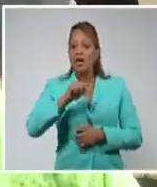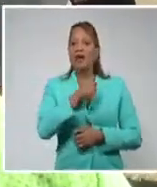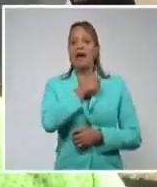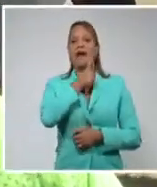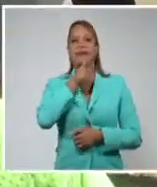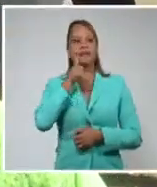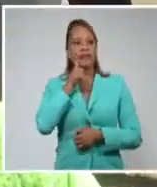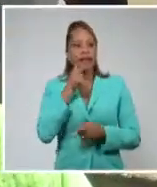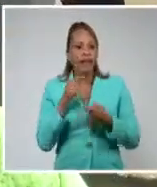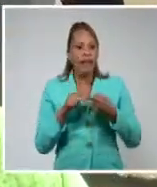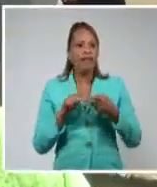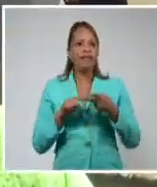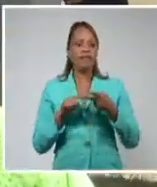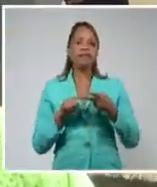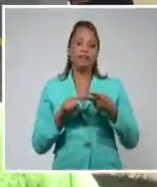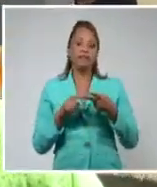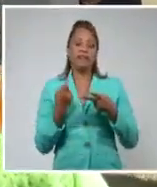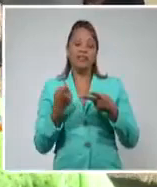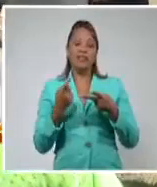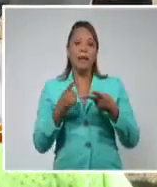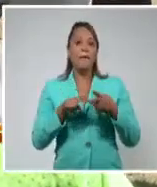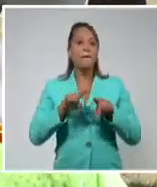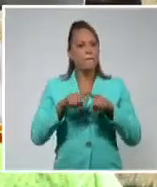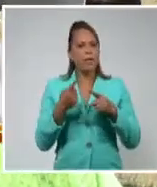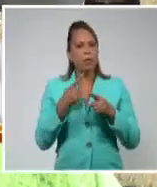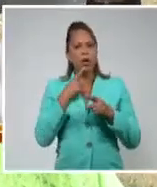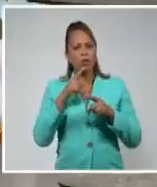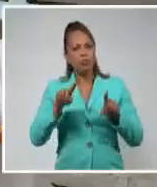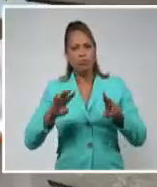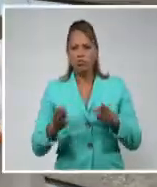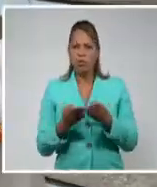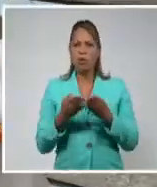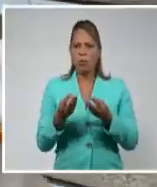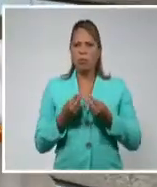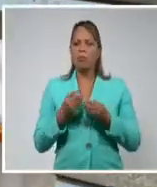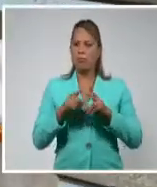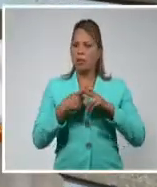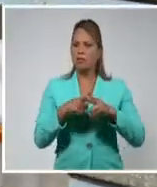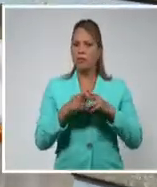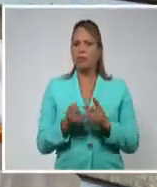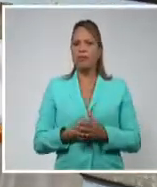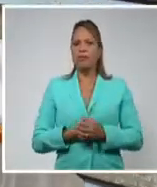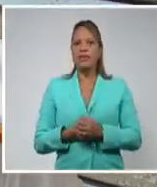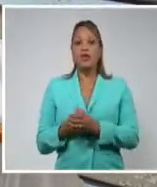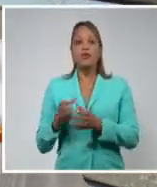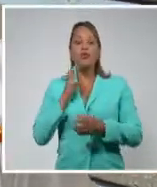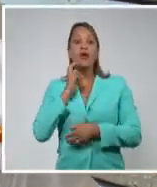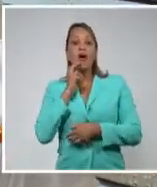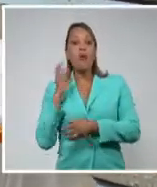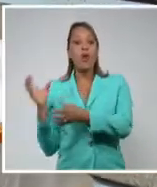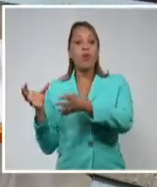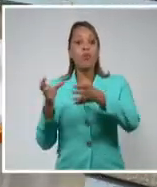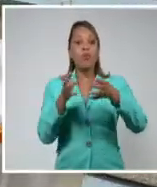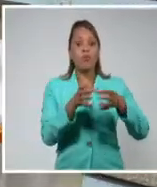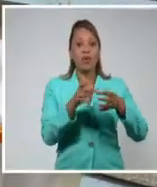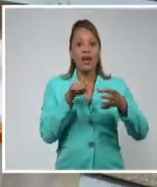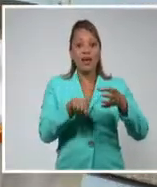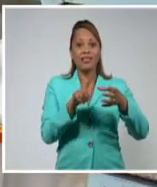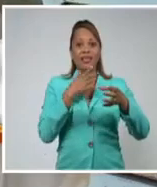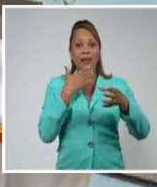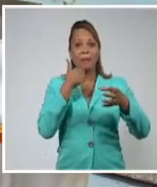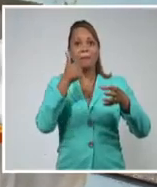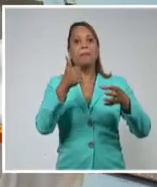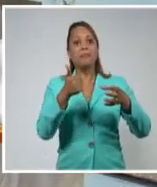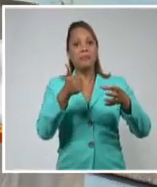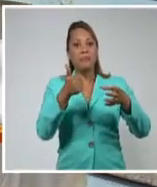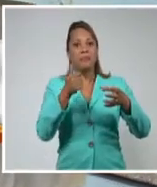aceite, pero bueno, el módulo como tal, uno resuelve. ¿Por qué no se ha encargado de traer estas guaguitas con estas mercancías para acá? Y